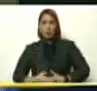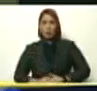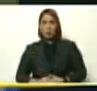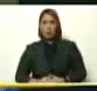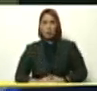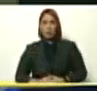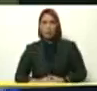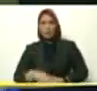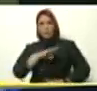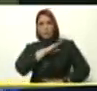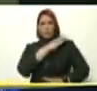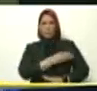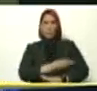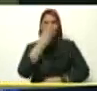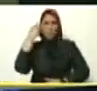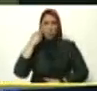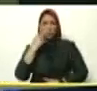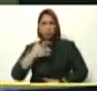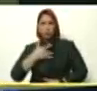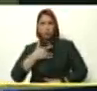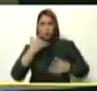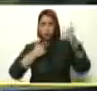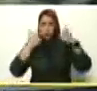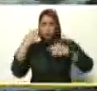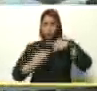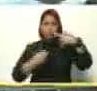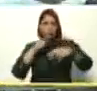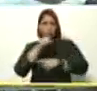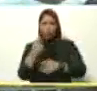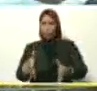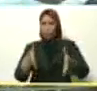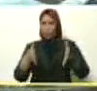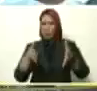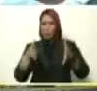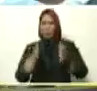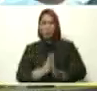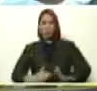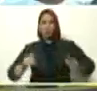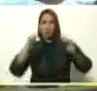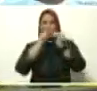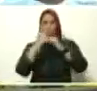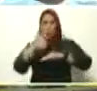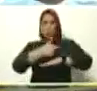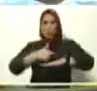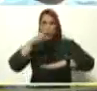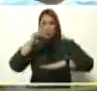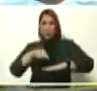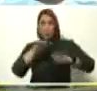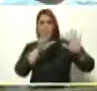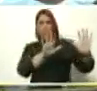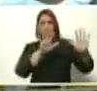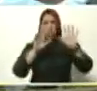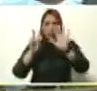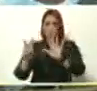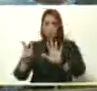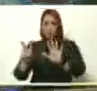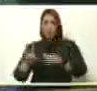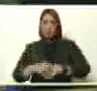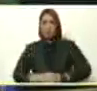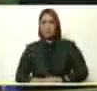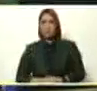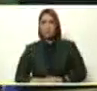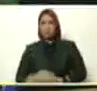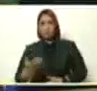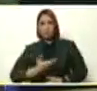fuerzas bolivarianas, chavistas y revolucionarias ganamos en Anzoátegui y la gobernación y 17 de 21